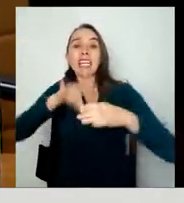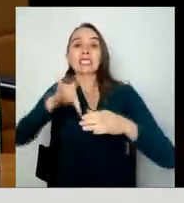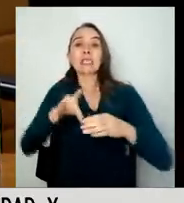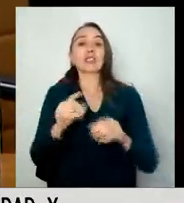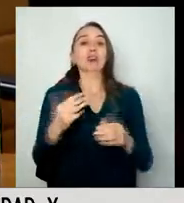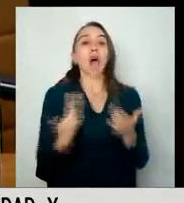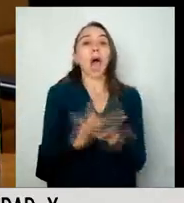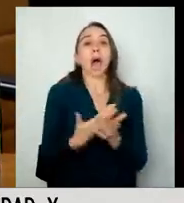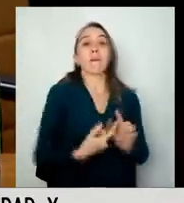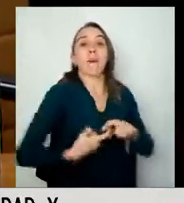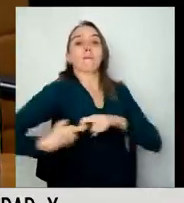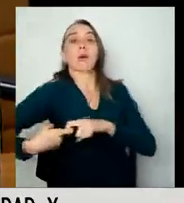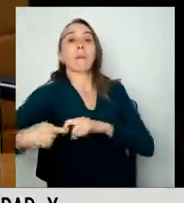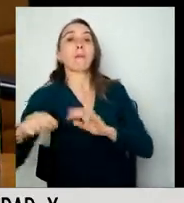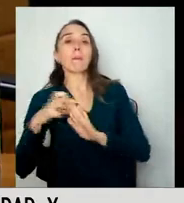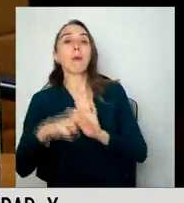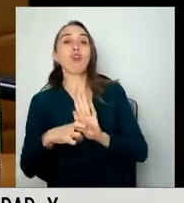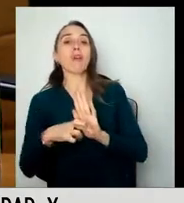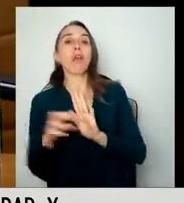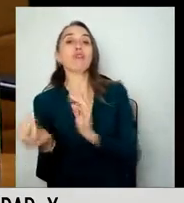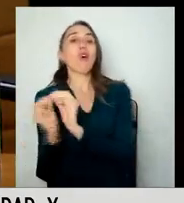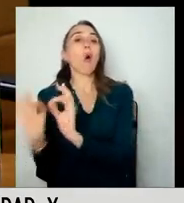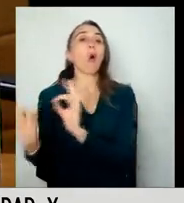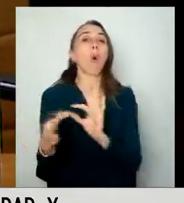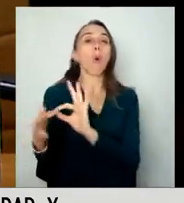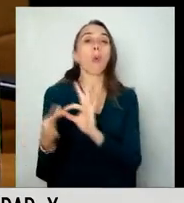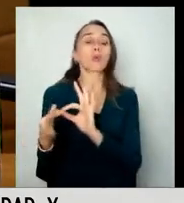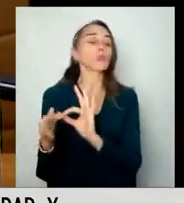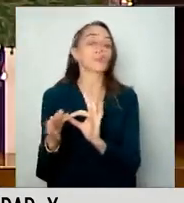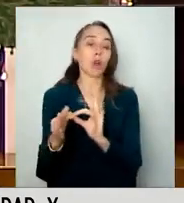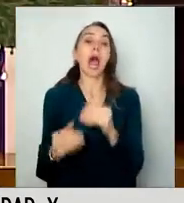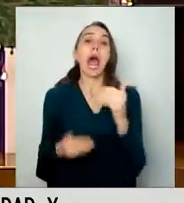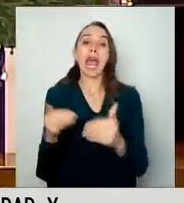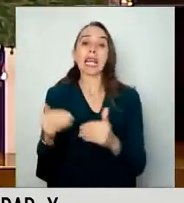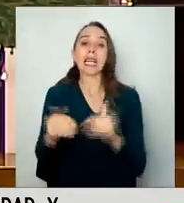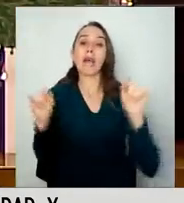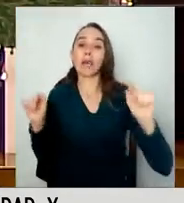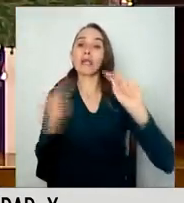para ir avanzando en probidad y transparencia Gracias presidenta